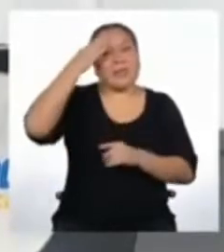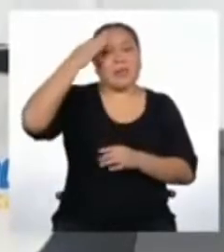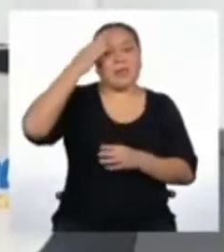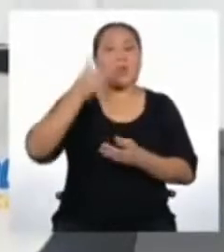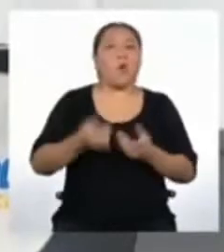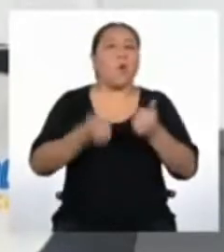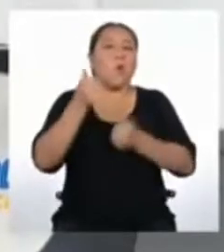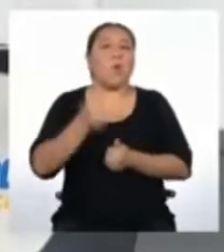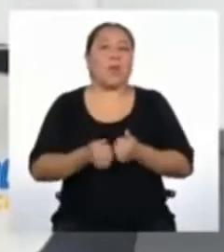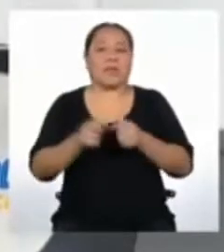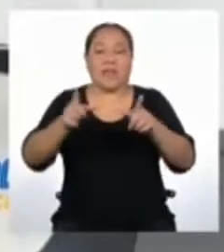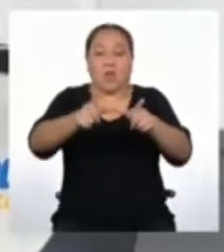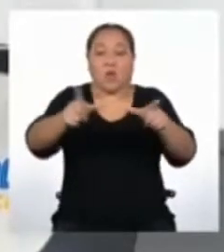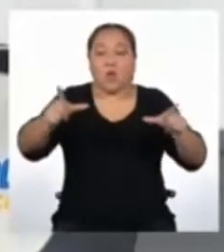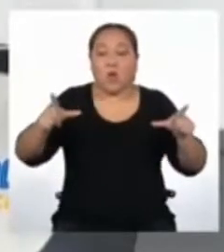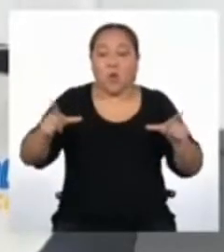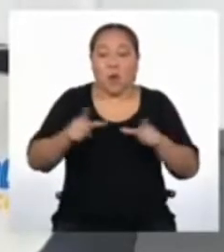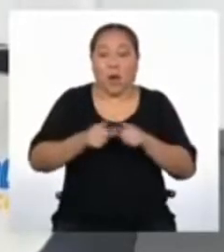más importante en el Perú.